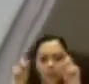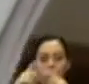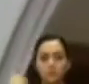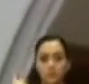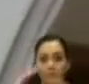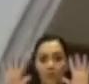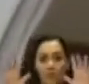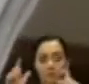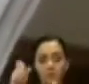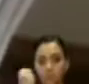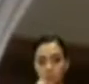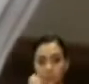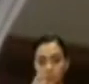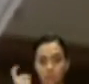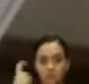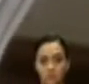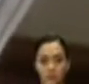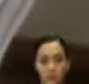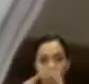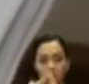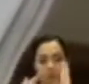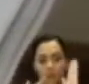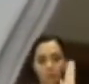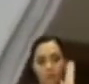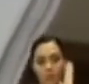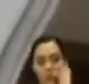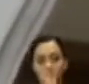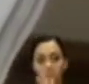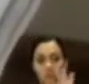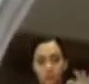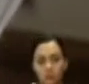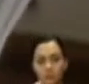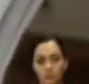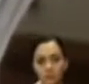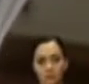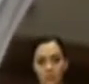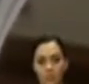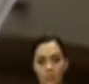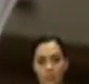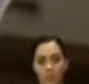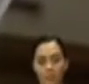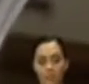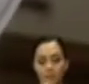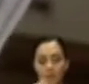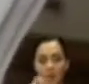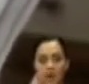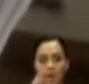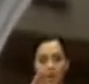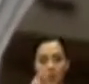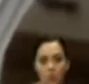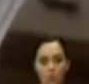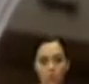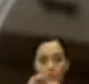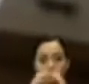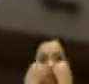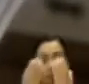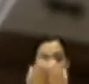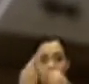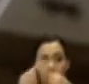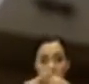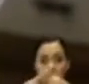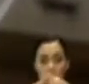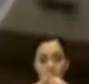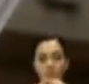con más de 10 trabajadores en relación a su reglamento de higiene y seguridad del trabajo. Para Patricio Alarcón, titular de la Cámara de Comercio de Quito,